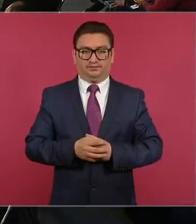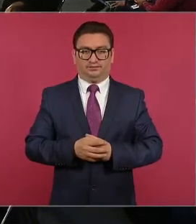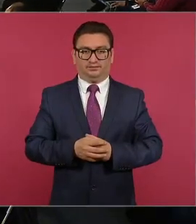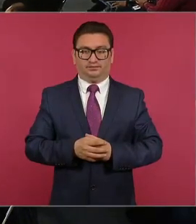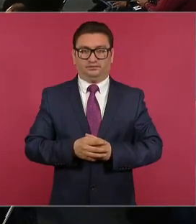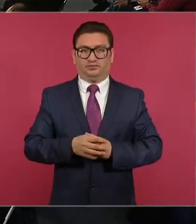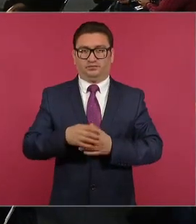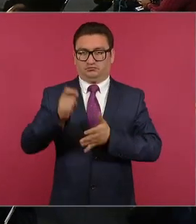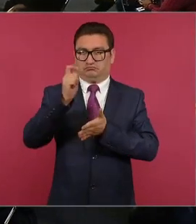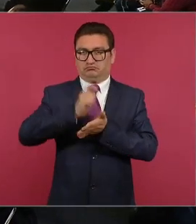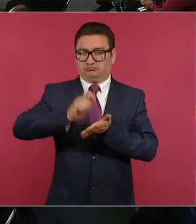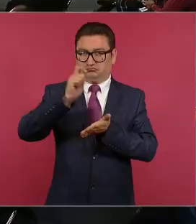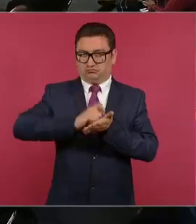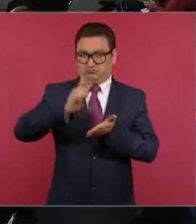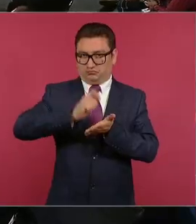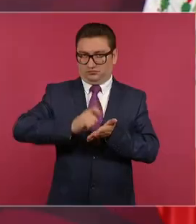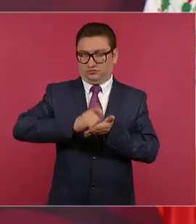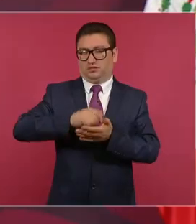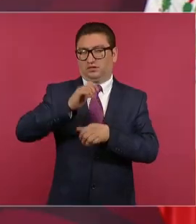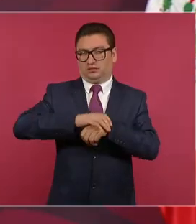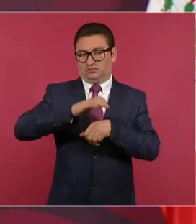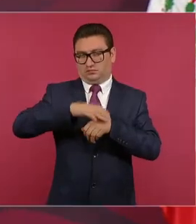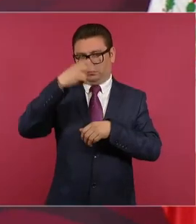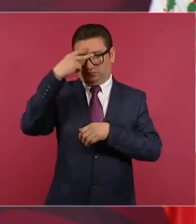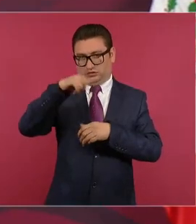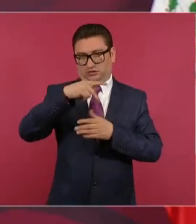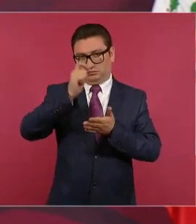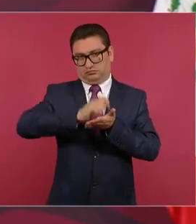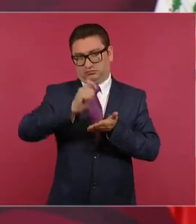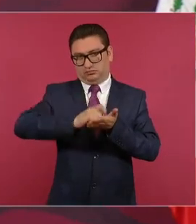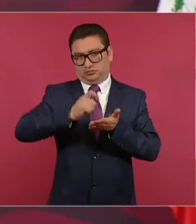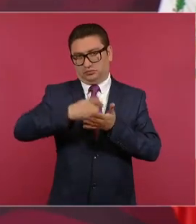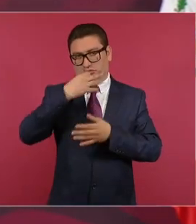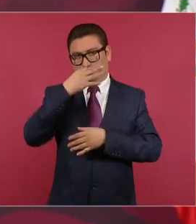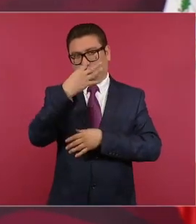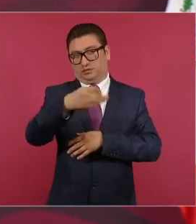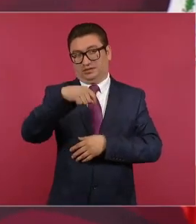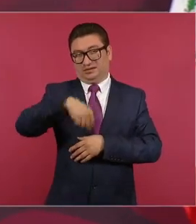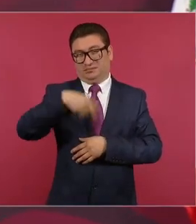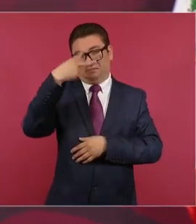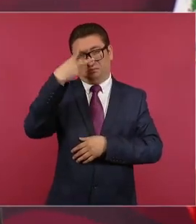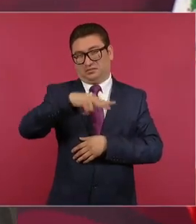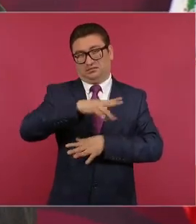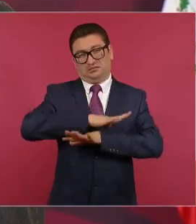le escribe a un amigo mexicano y le dice: me voy de México,